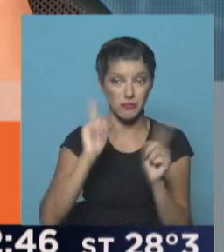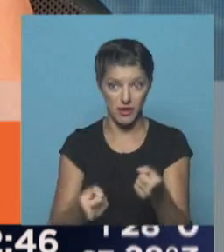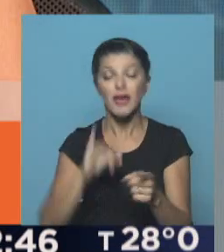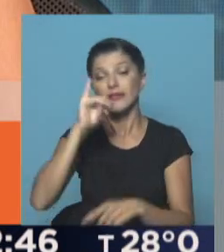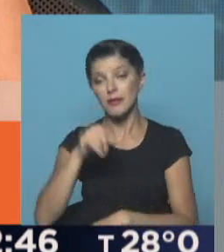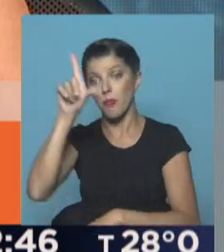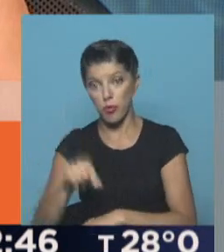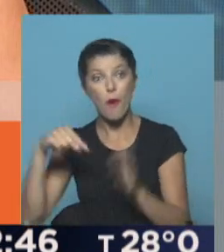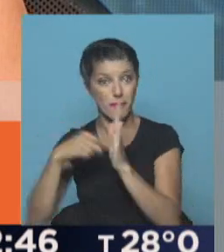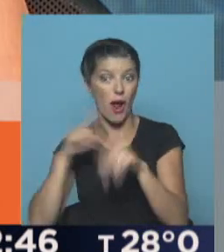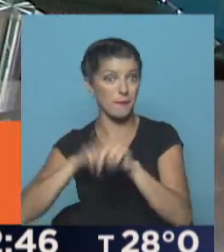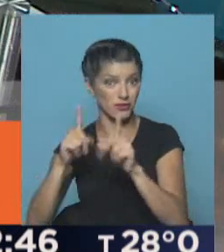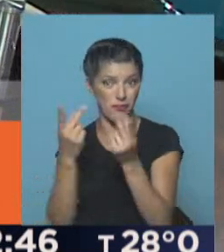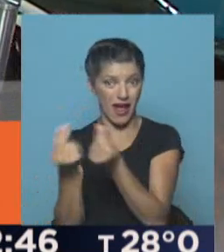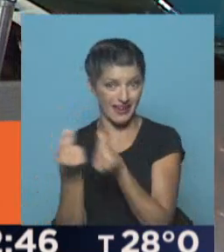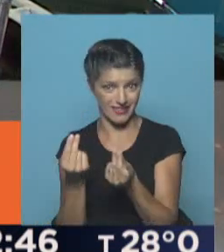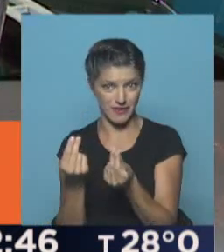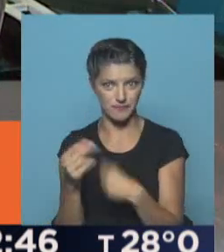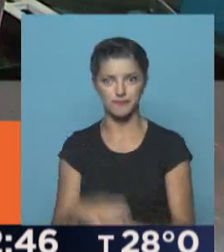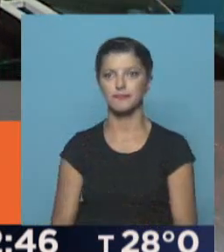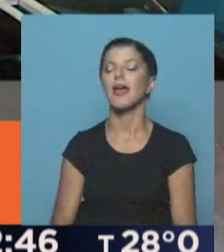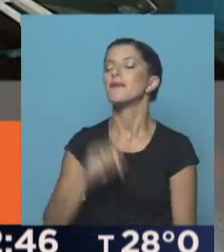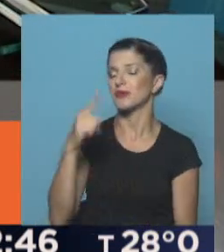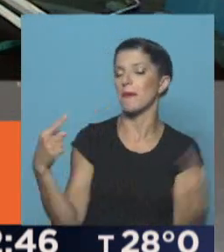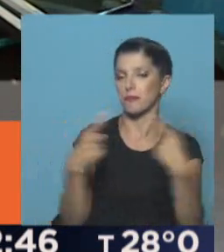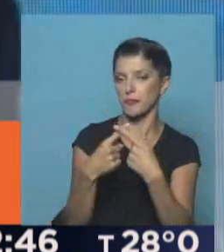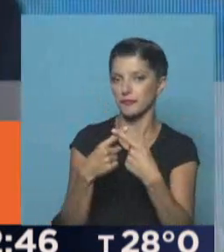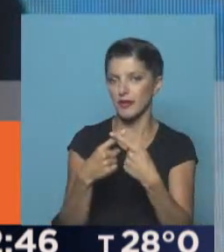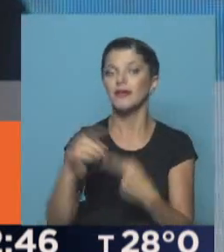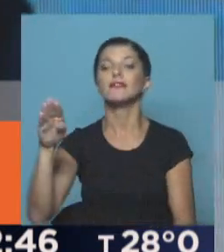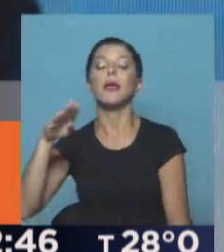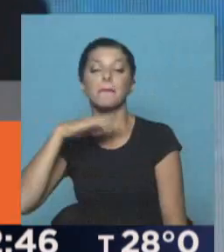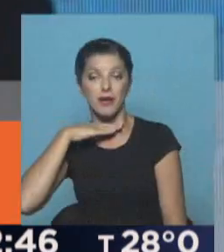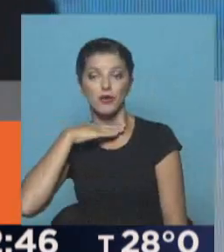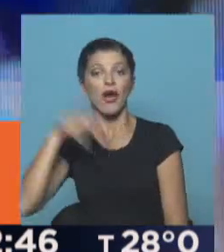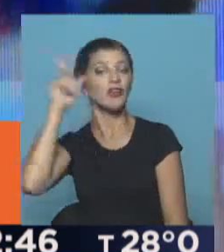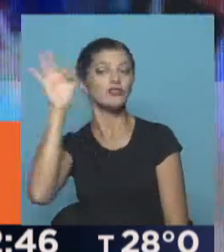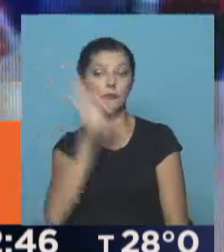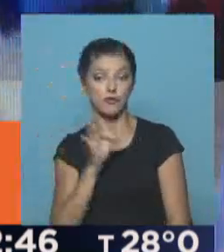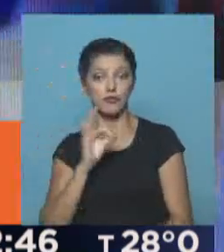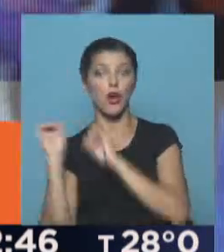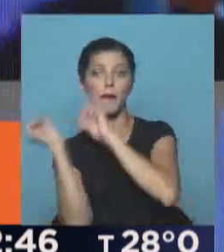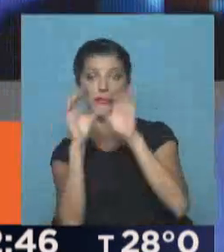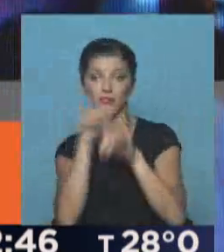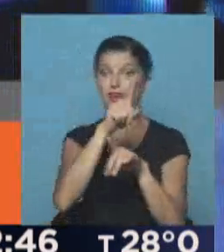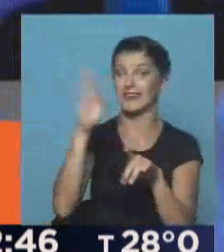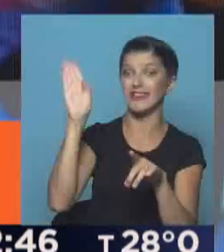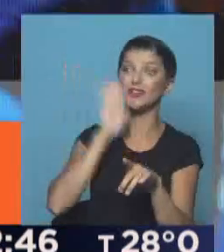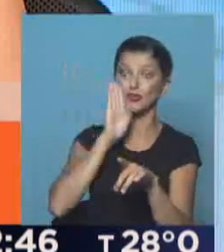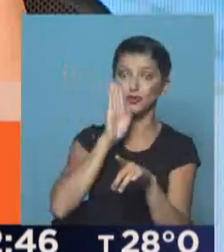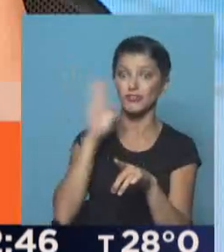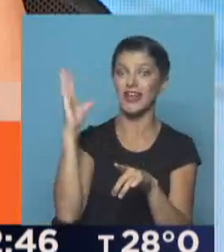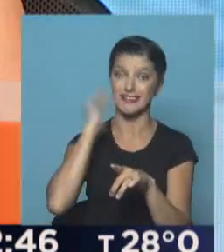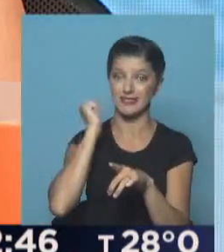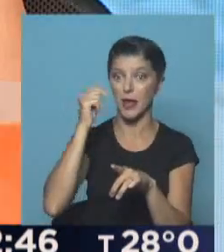calidad. Perdón, lo que pasa es que al mismo tiempo es asimétrico, porque México destina a Estados Unidos el 80% de sus exportaciones, Estados Unidos destina a México el 16%. O sea, hay